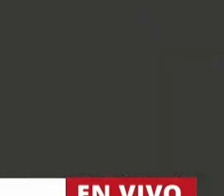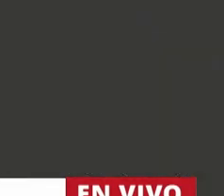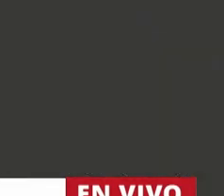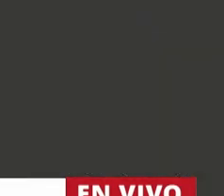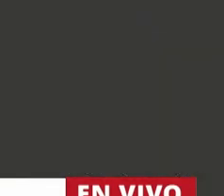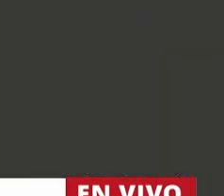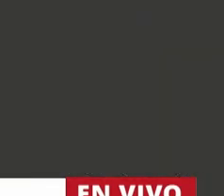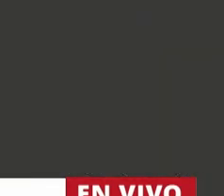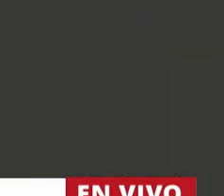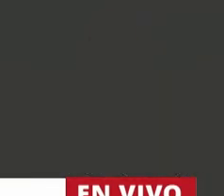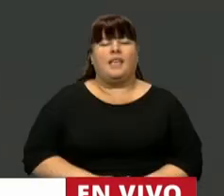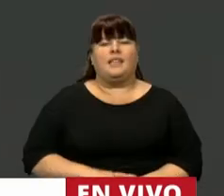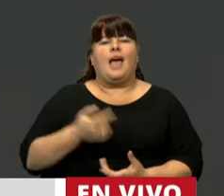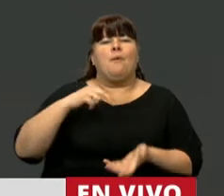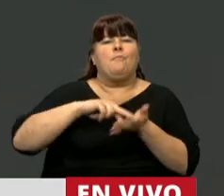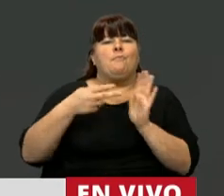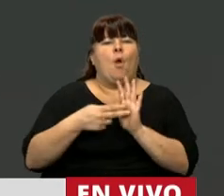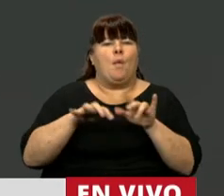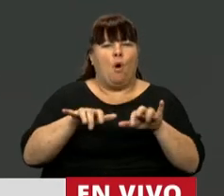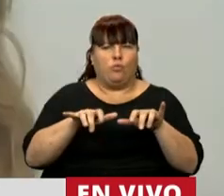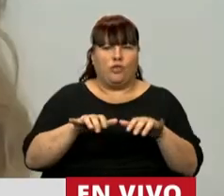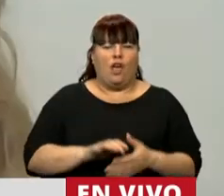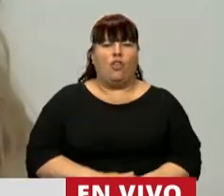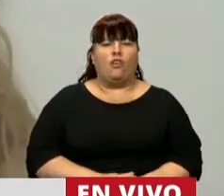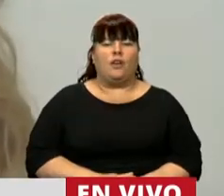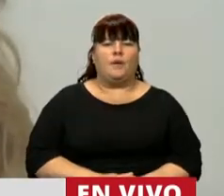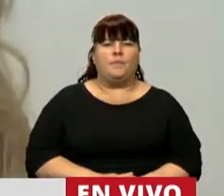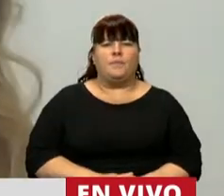Perdón, presidente, ando con algunos problemas en la compu.